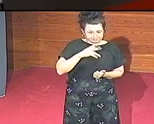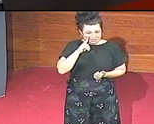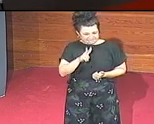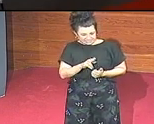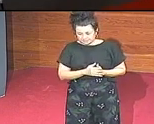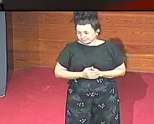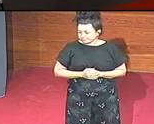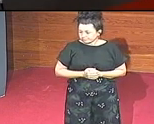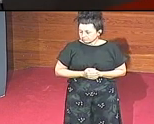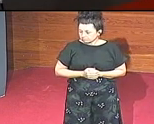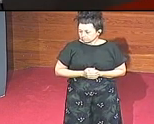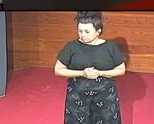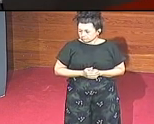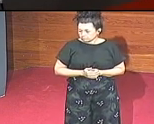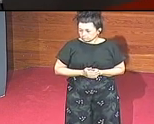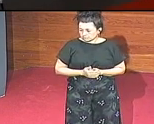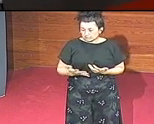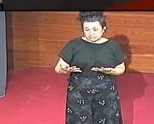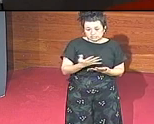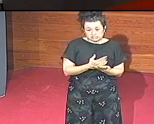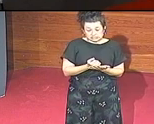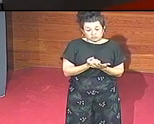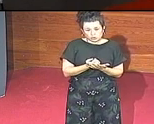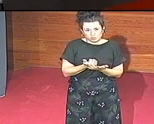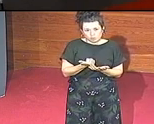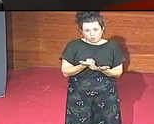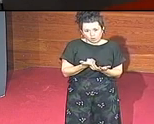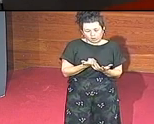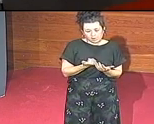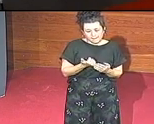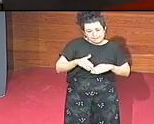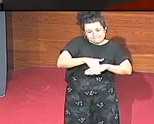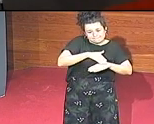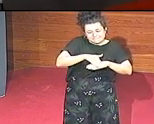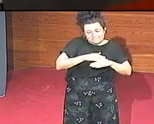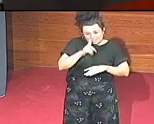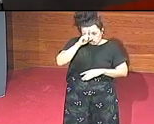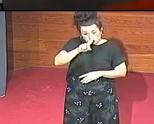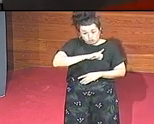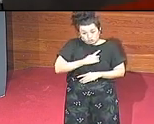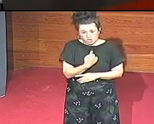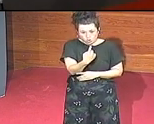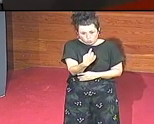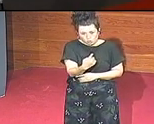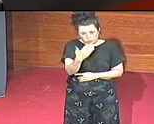y todos jugando con los recuerdos de uno de los soldados de uno de los prisioneros